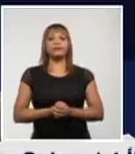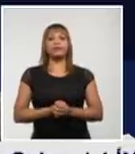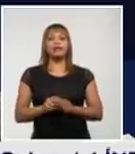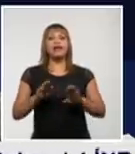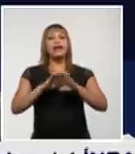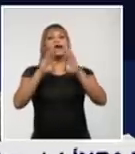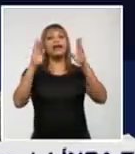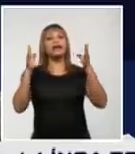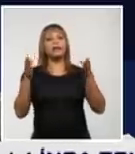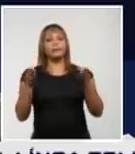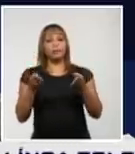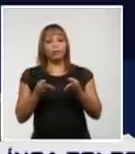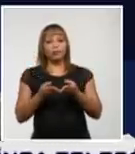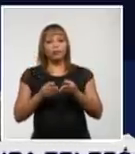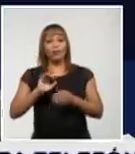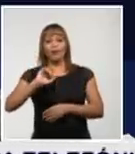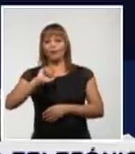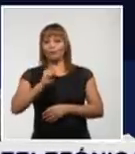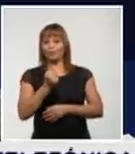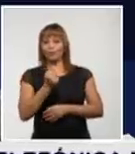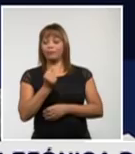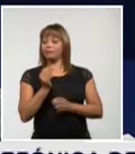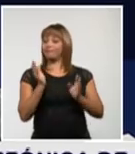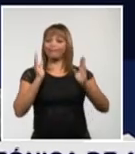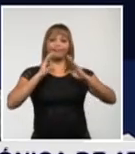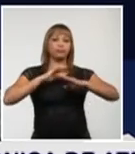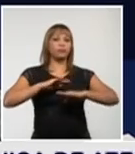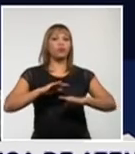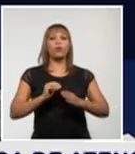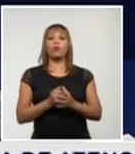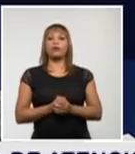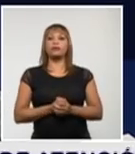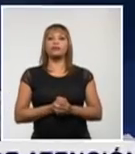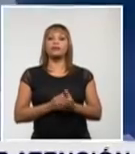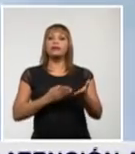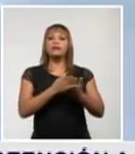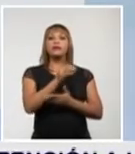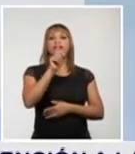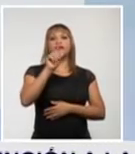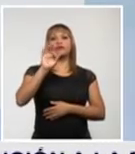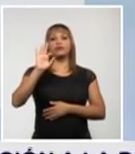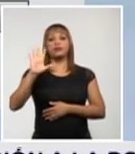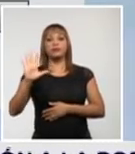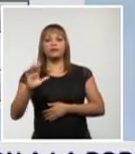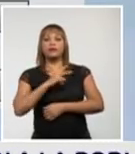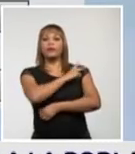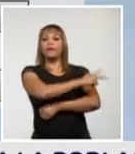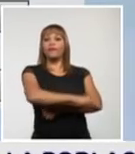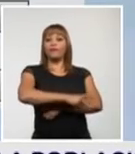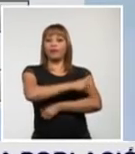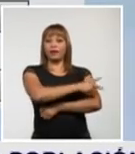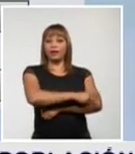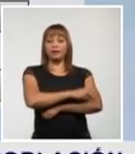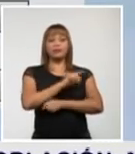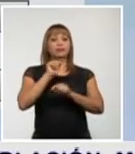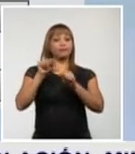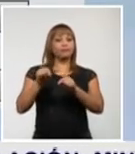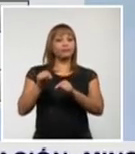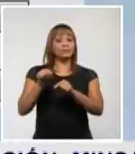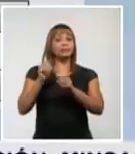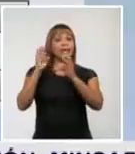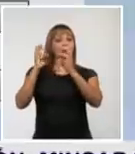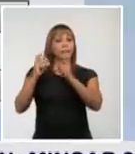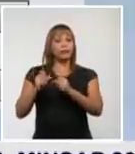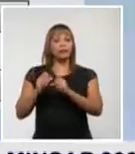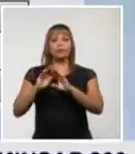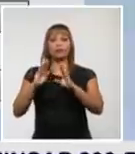sin mucho control, se mantienen los 185 países que han notificado que